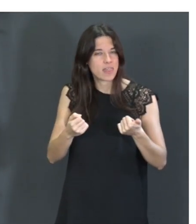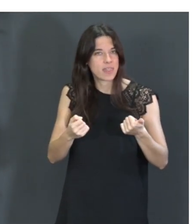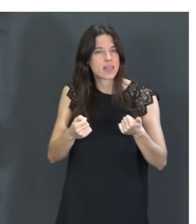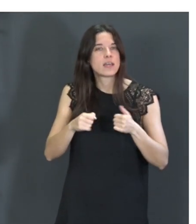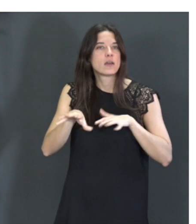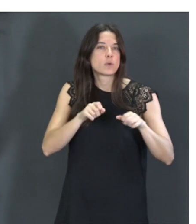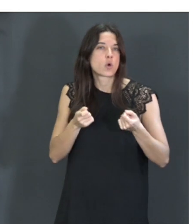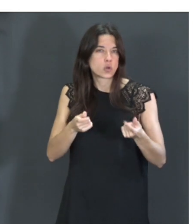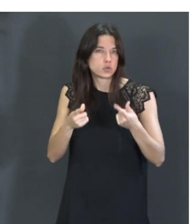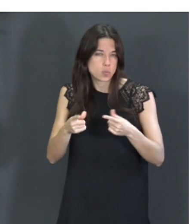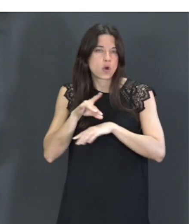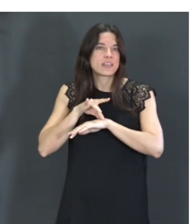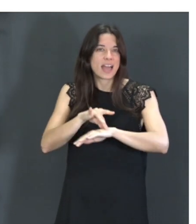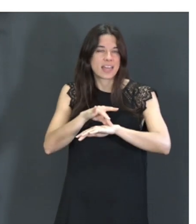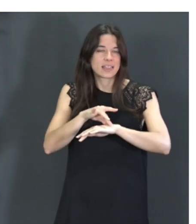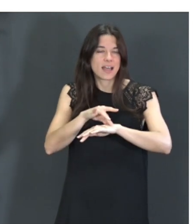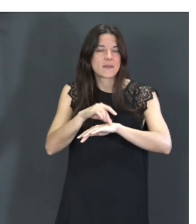Agenda